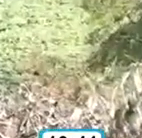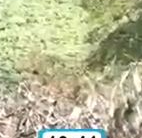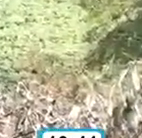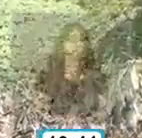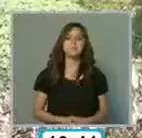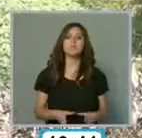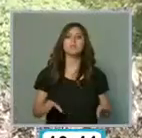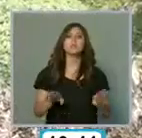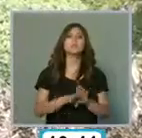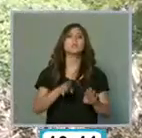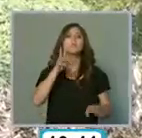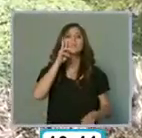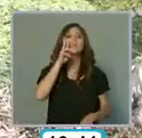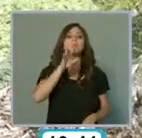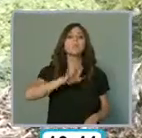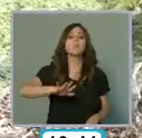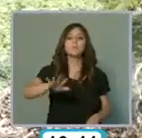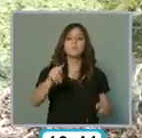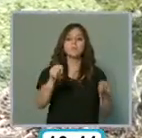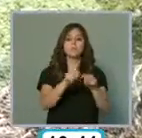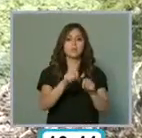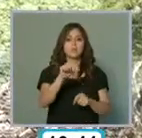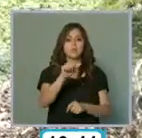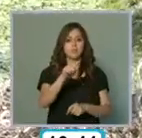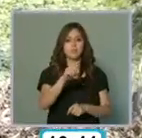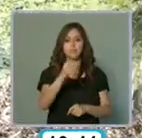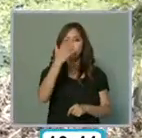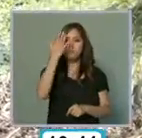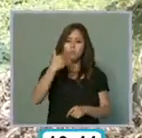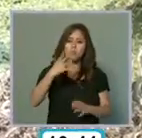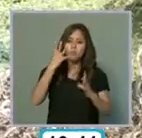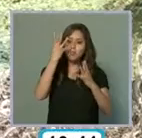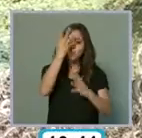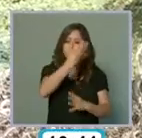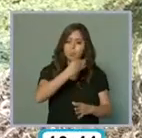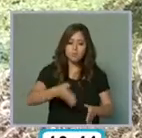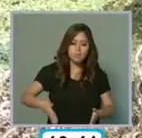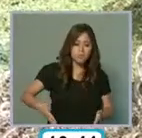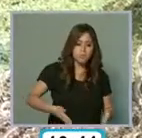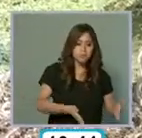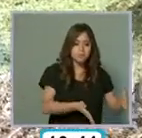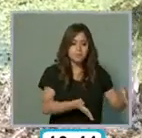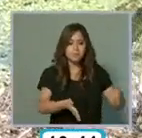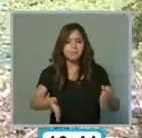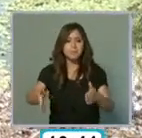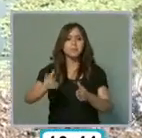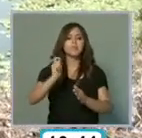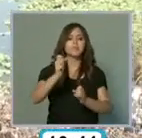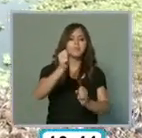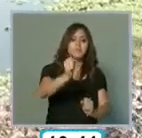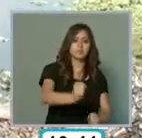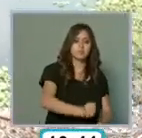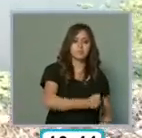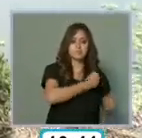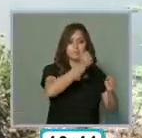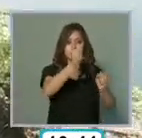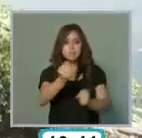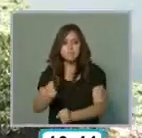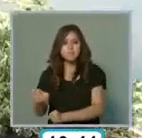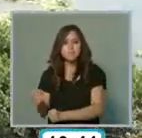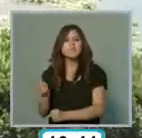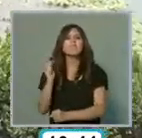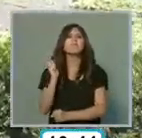Como lo ve, tío Alberto, mire, qué bonito canal de Xochimilco. Y esto, ¿quién cree que me lo